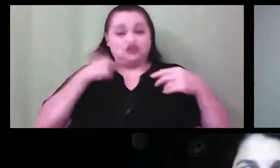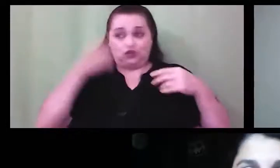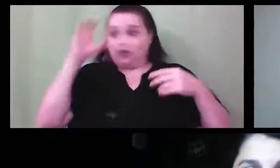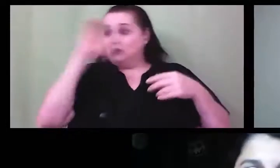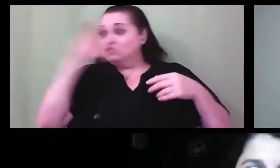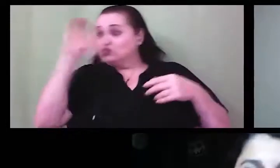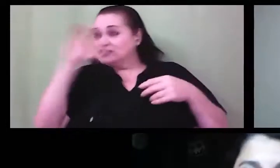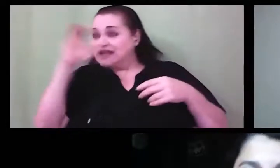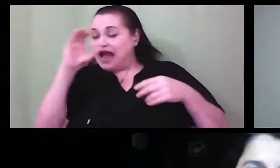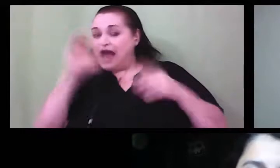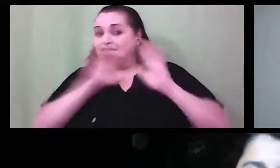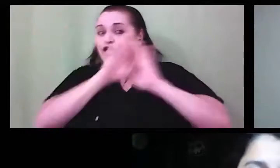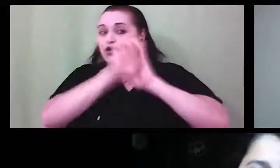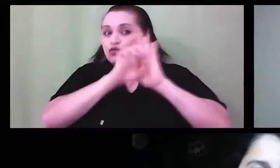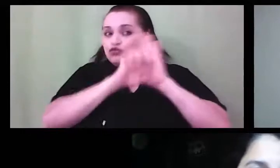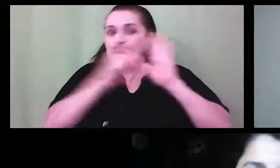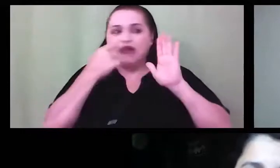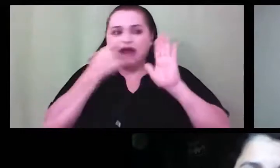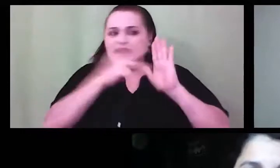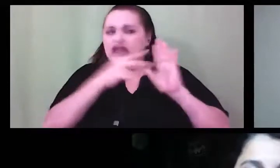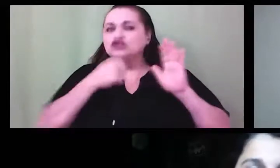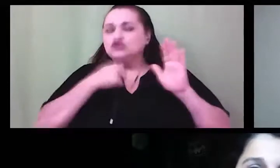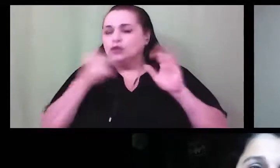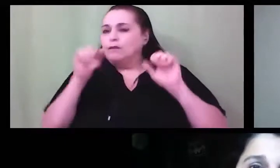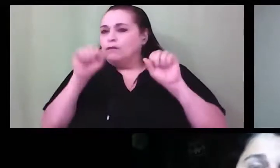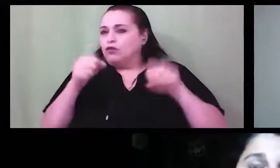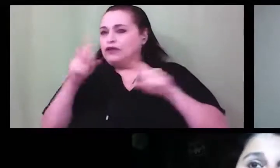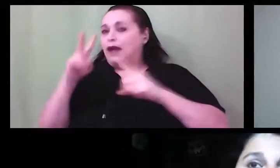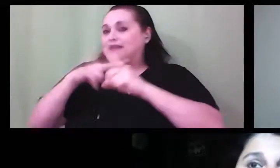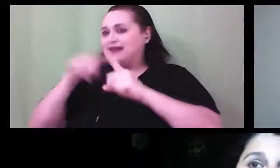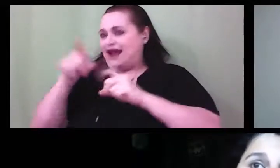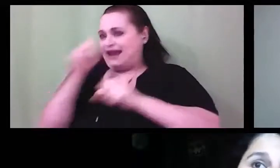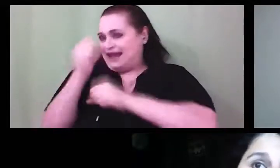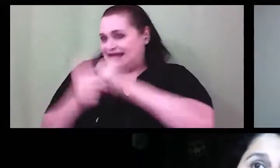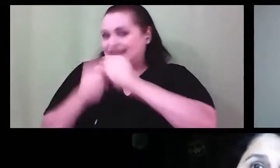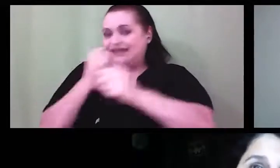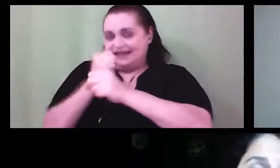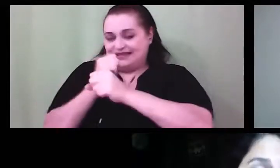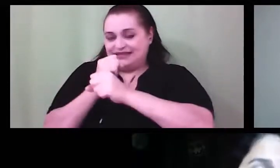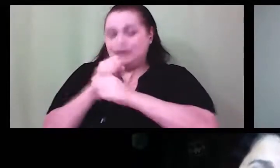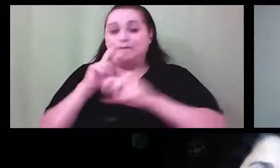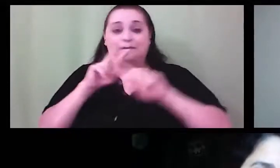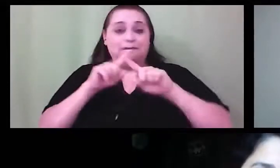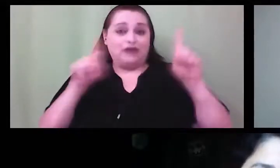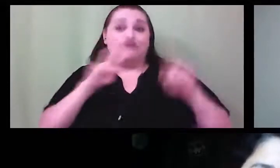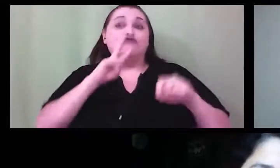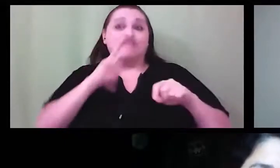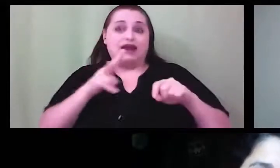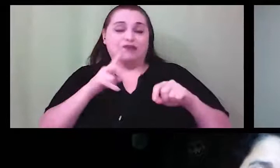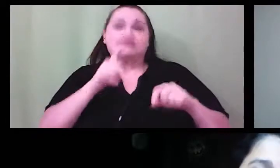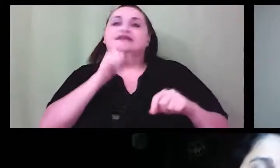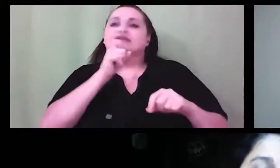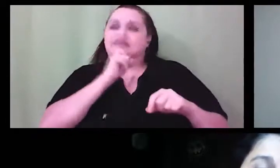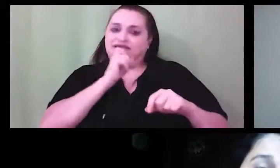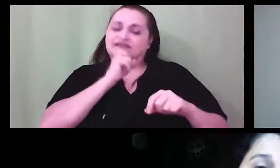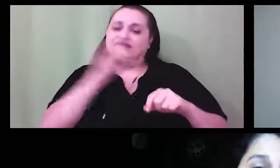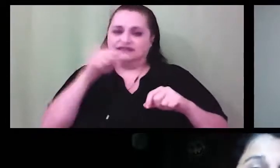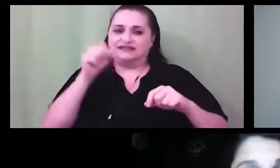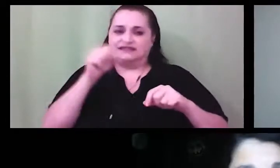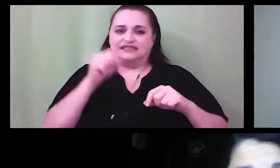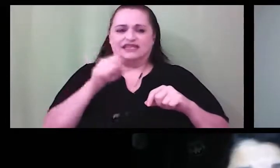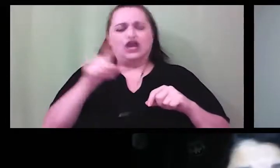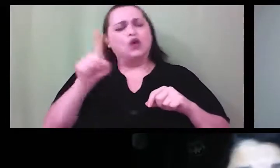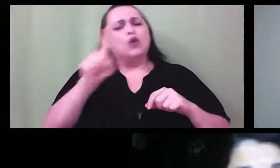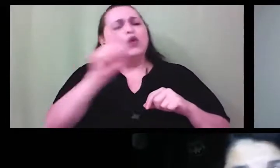una currícula, a ver, de qué le podía dar por su edad y todo, pero realmente era un poquito difícil. Entonces, Mariana,